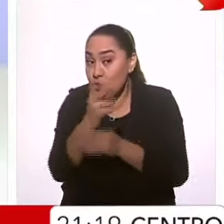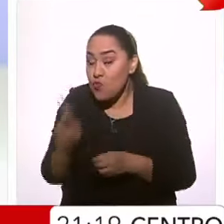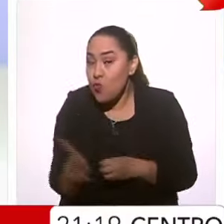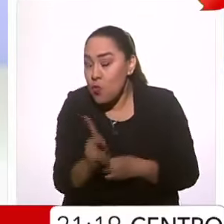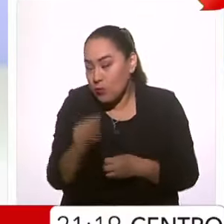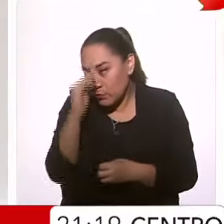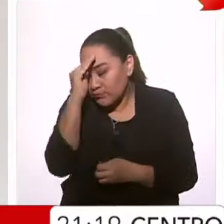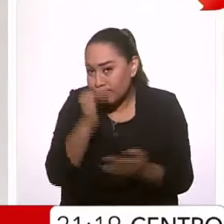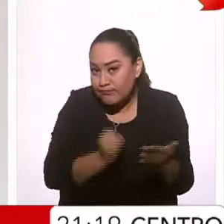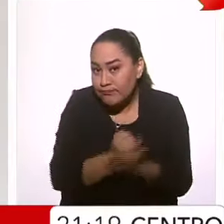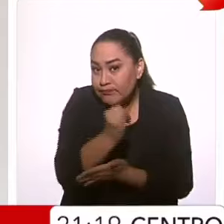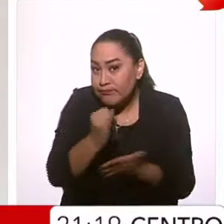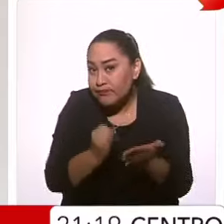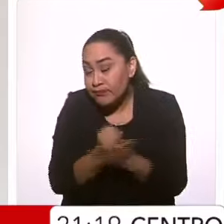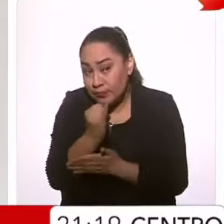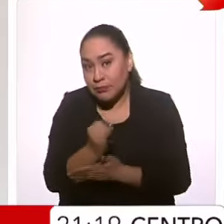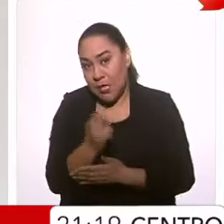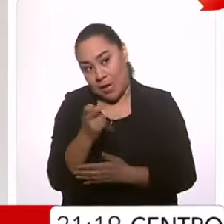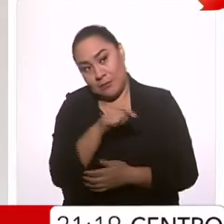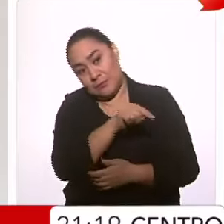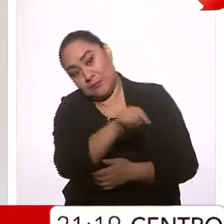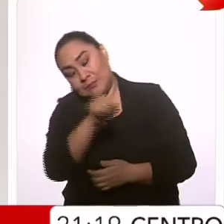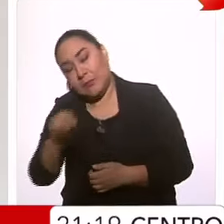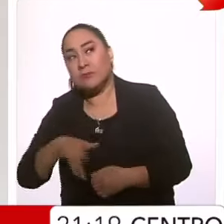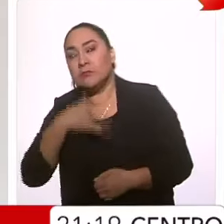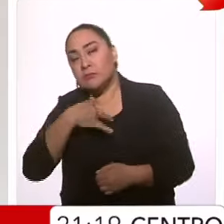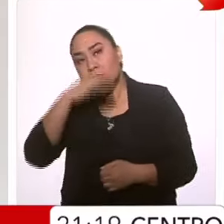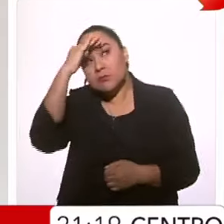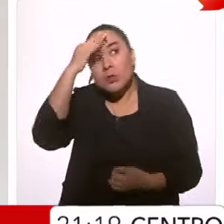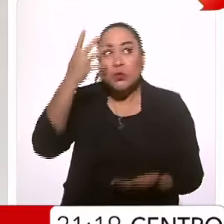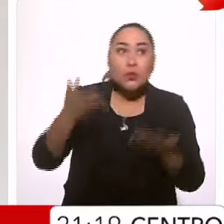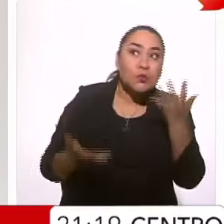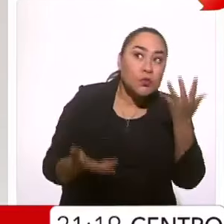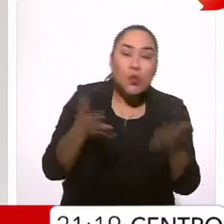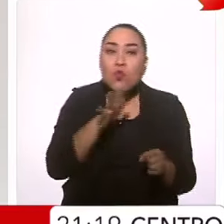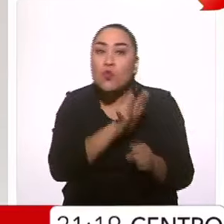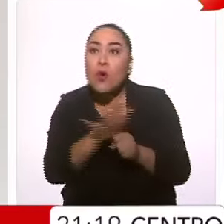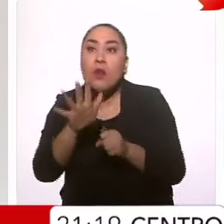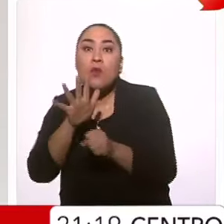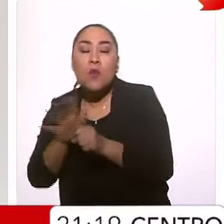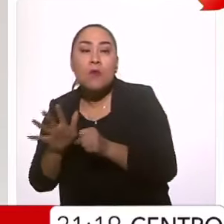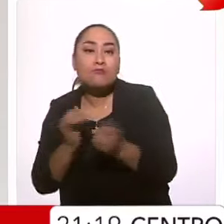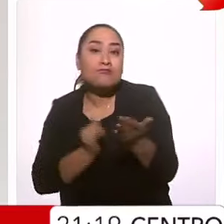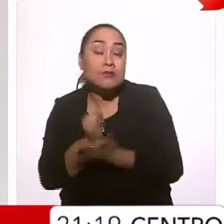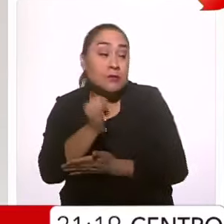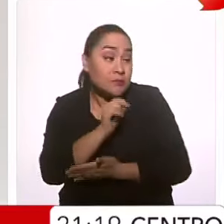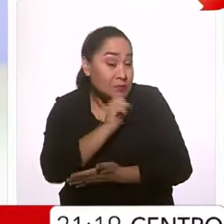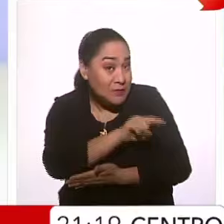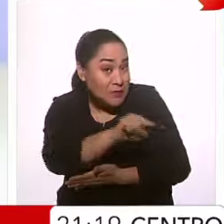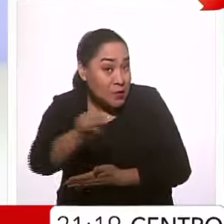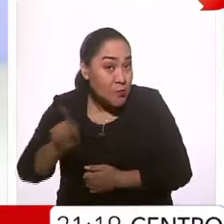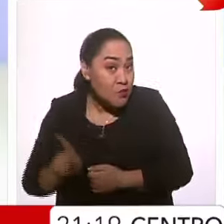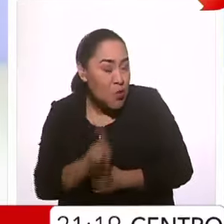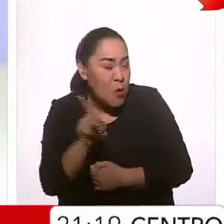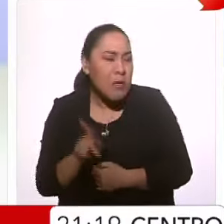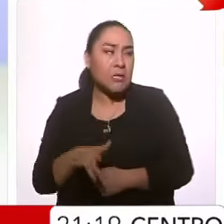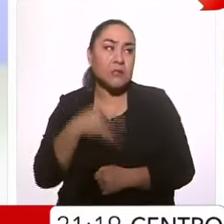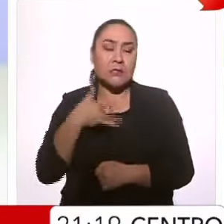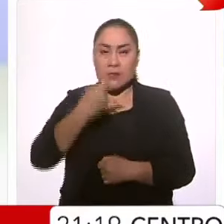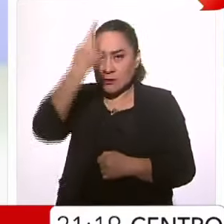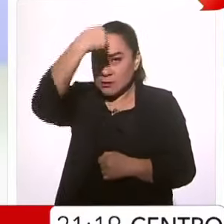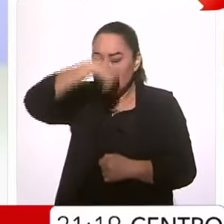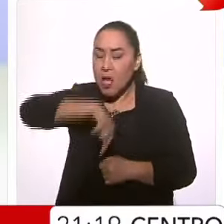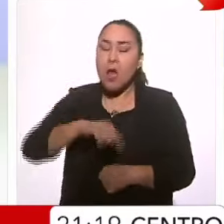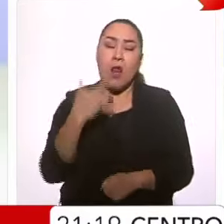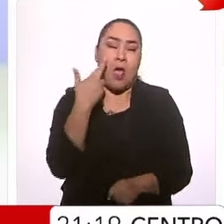pueblo, porque ahí están las posiciones. El que va a decidir va a ser el pueblo maduro y responsable